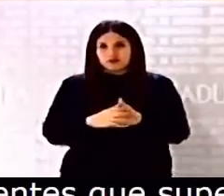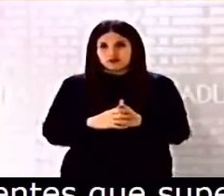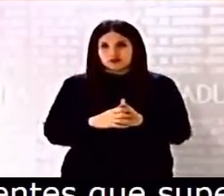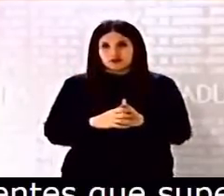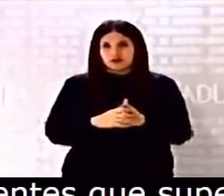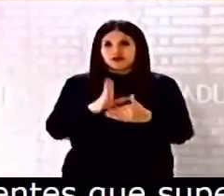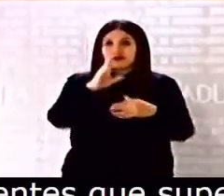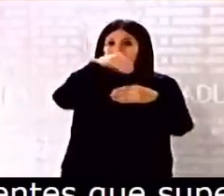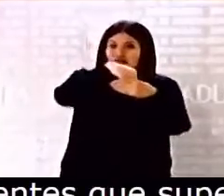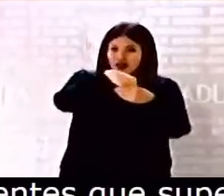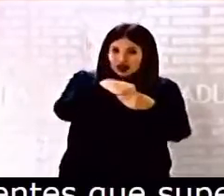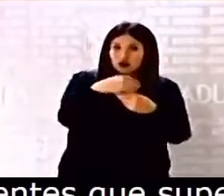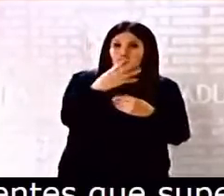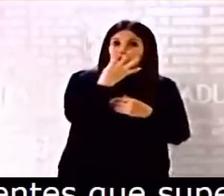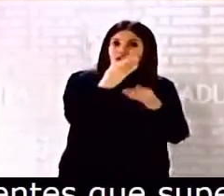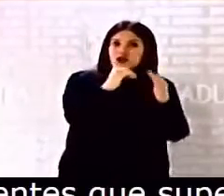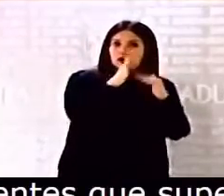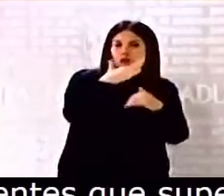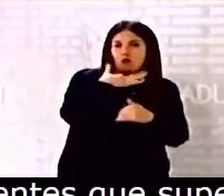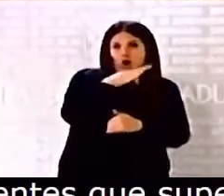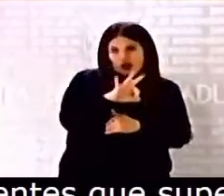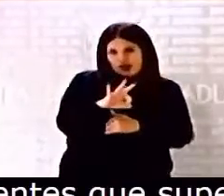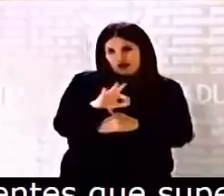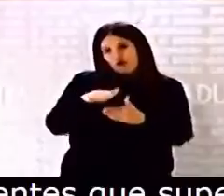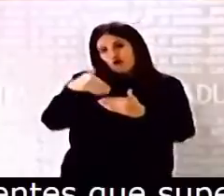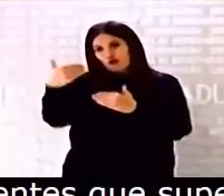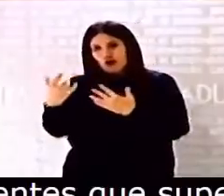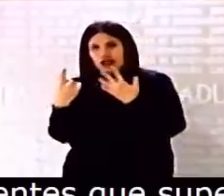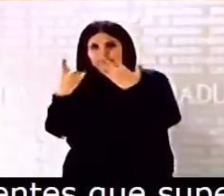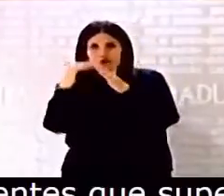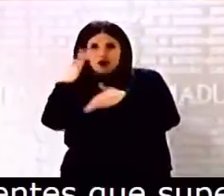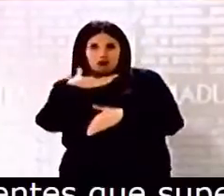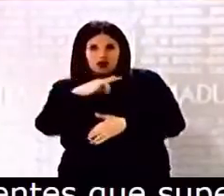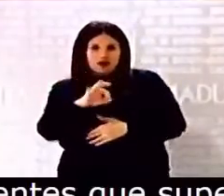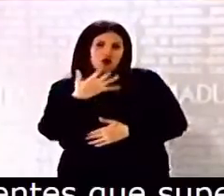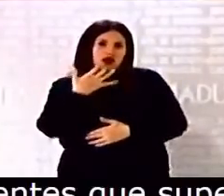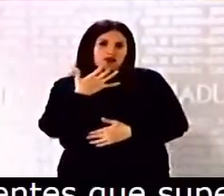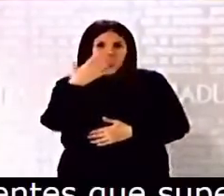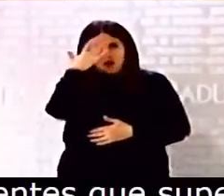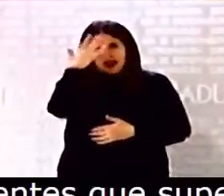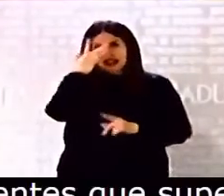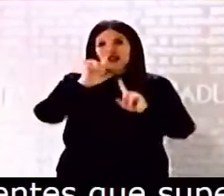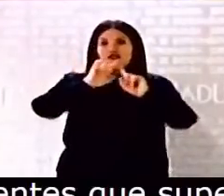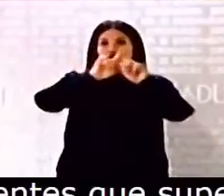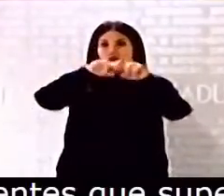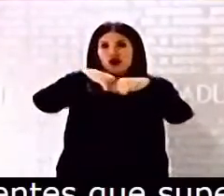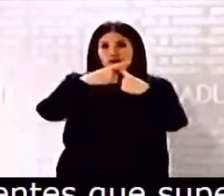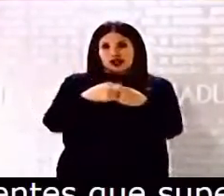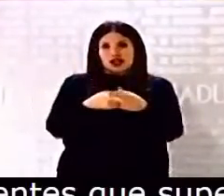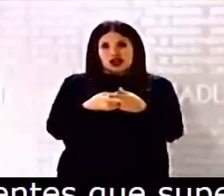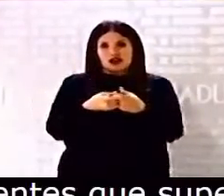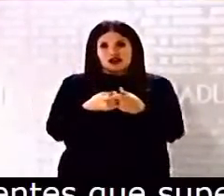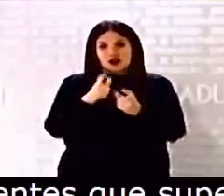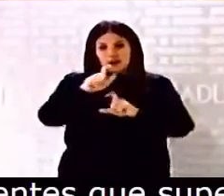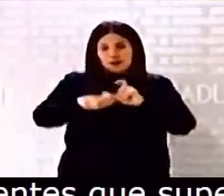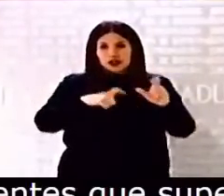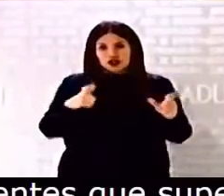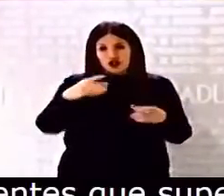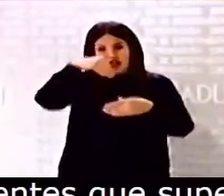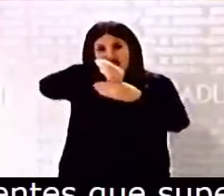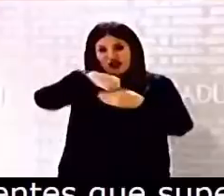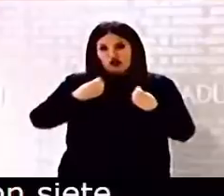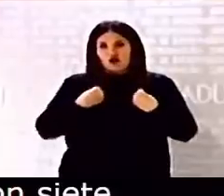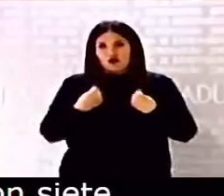se les exceptuará de esta medida. Si es una familia que tiene 7 miembros en la unidad